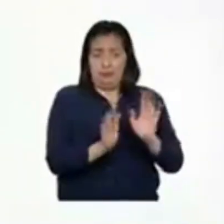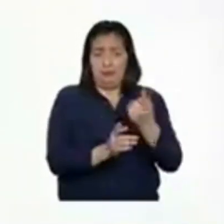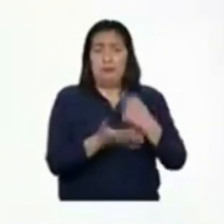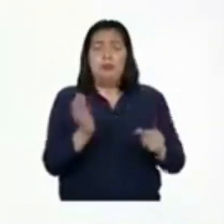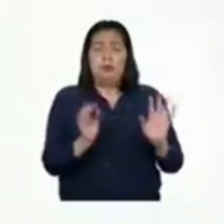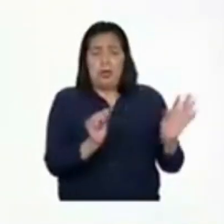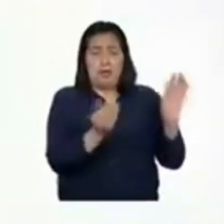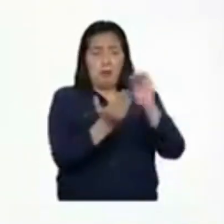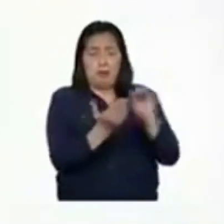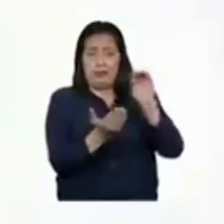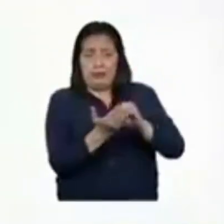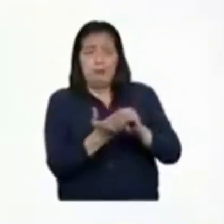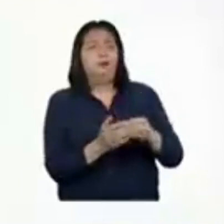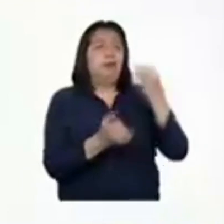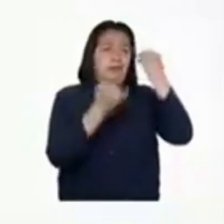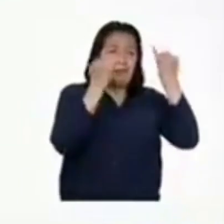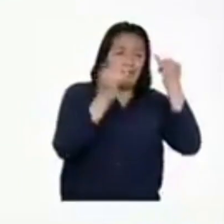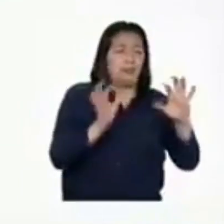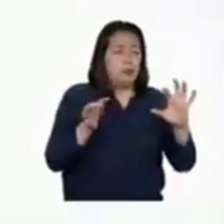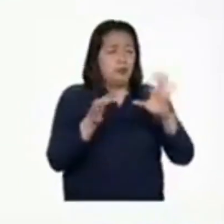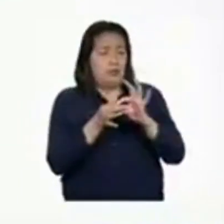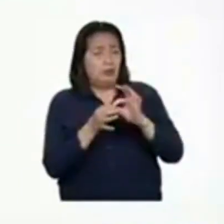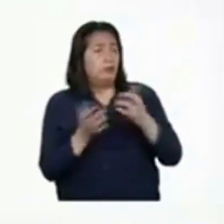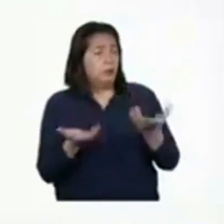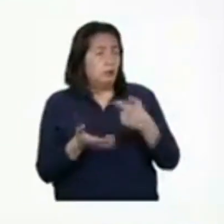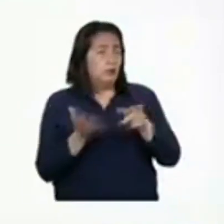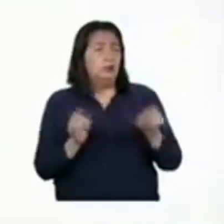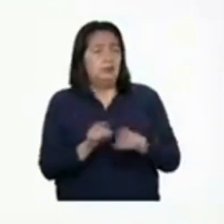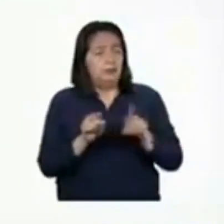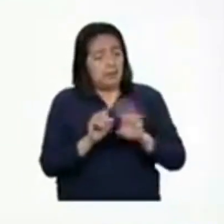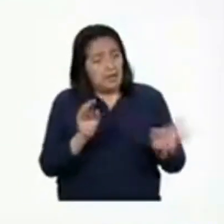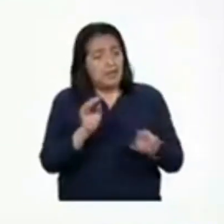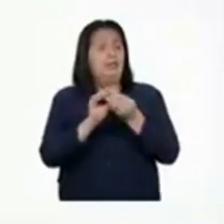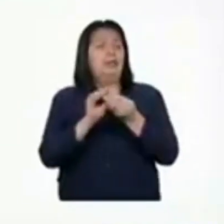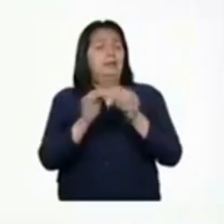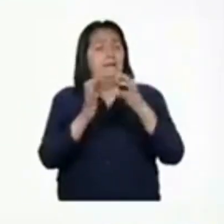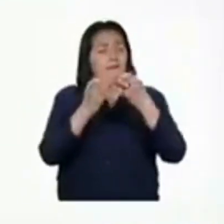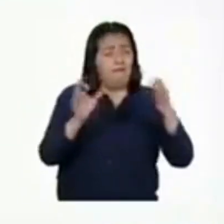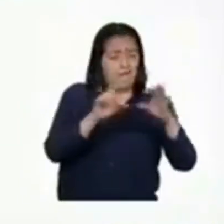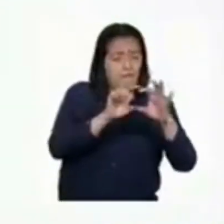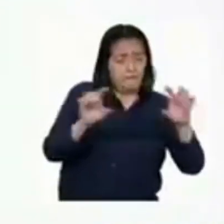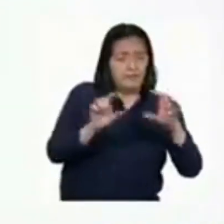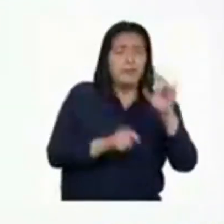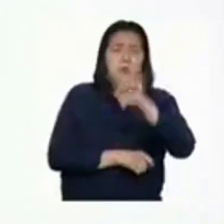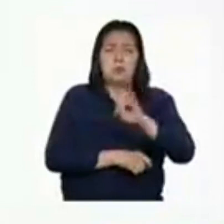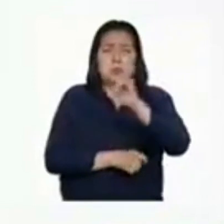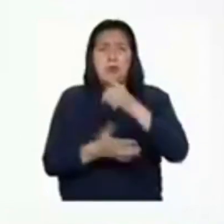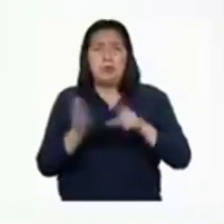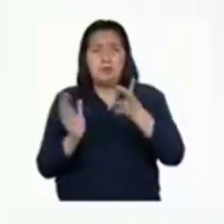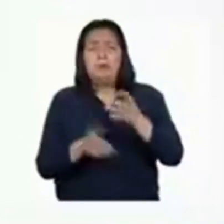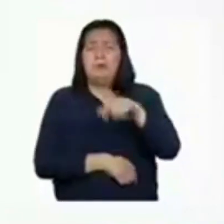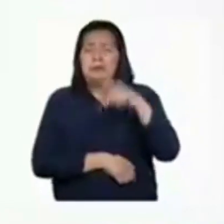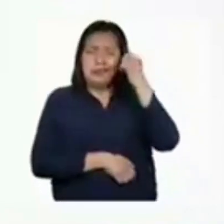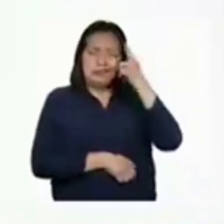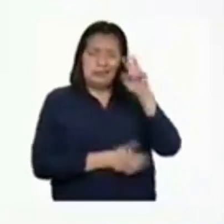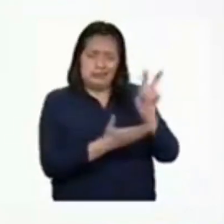solo agregaremos conectores entre las ideas, sino que podemos agregar frases que normalmente usamos para darle